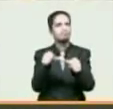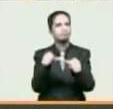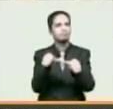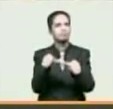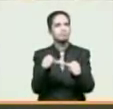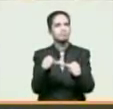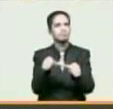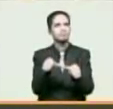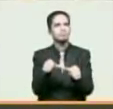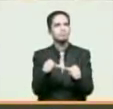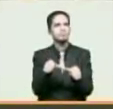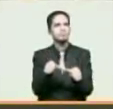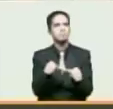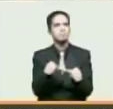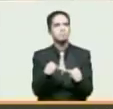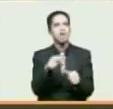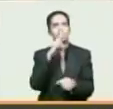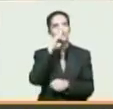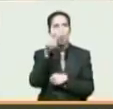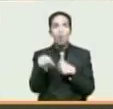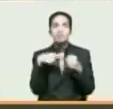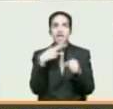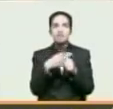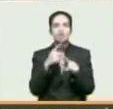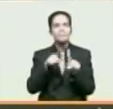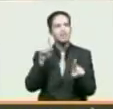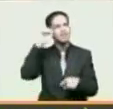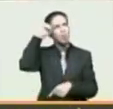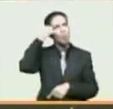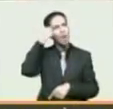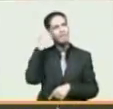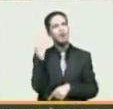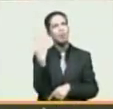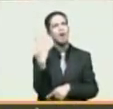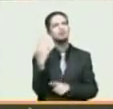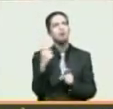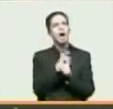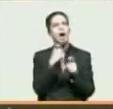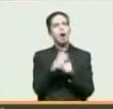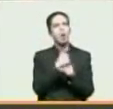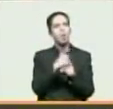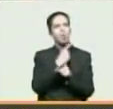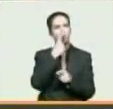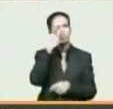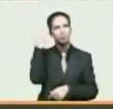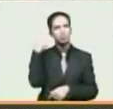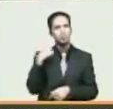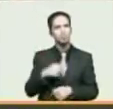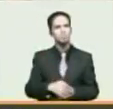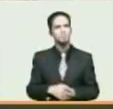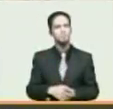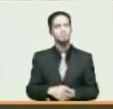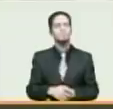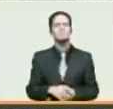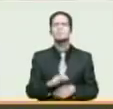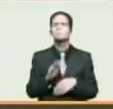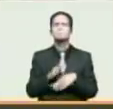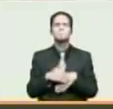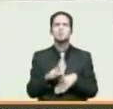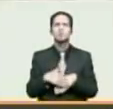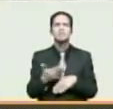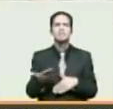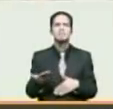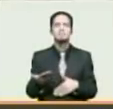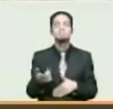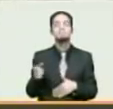menos 2 años. Pero recuerda el 4 de agosto, porque el 4 de agosto, en estos días, Delcy